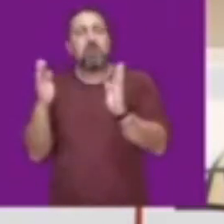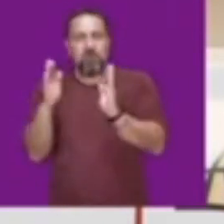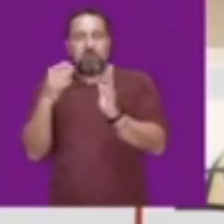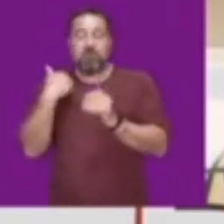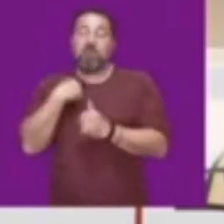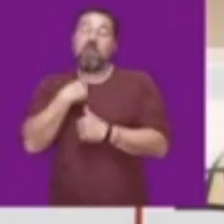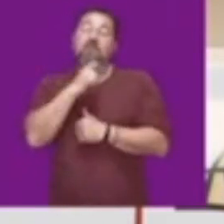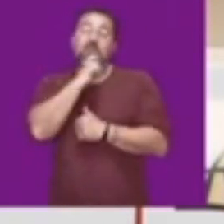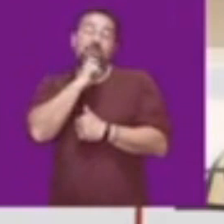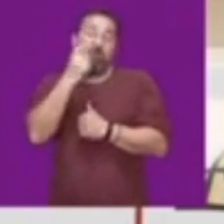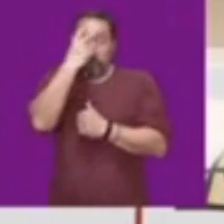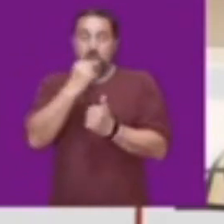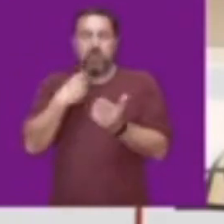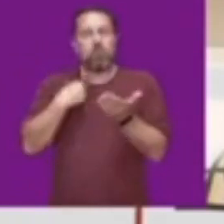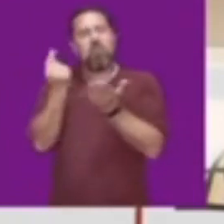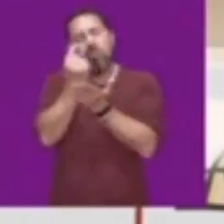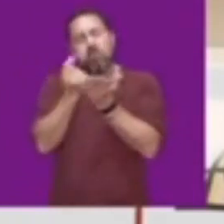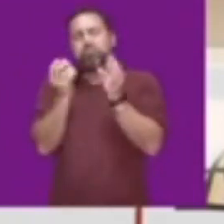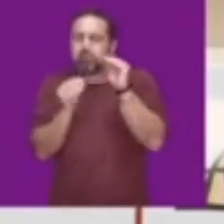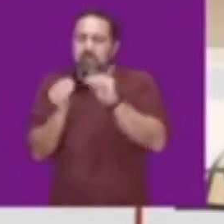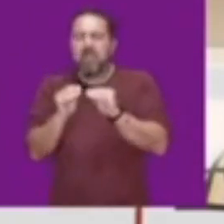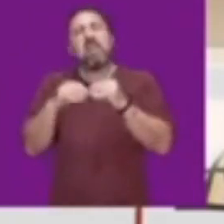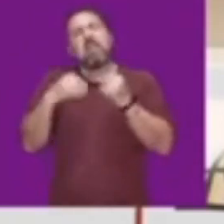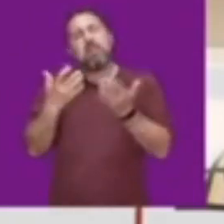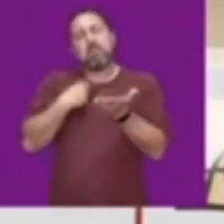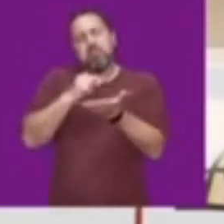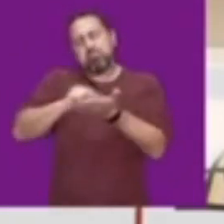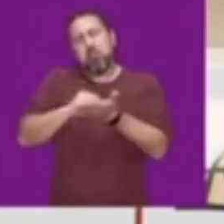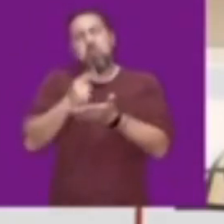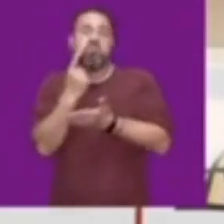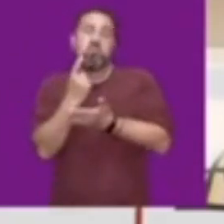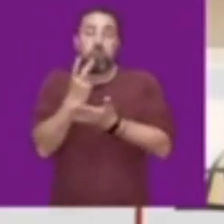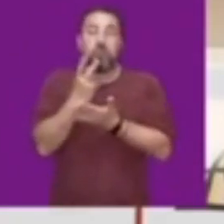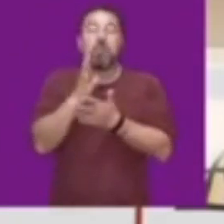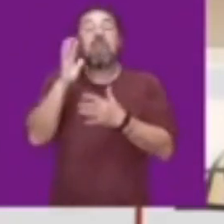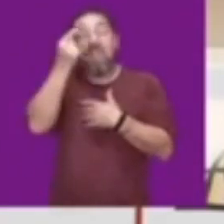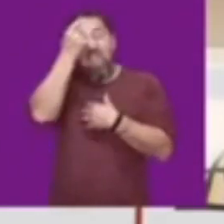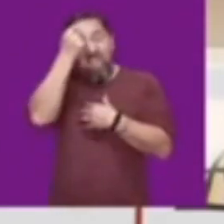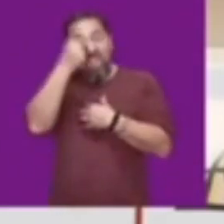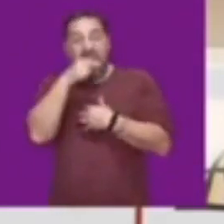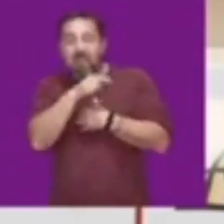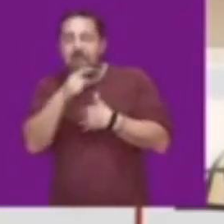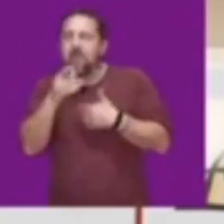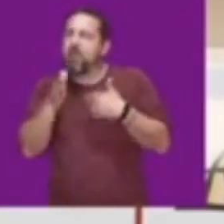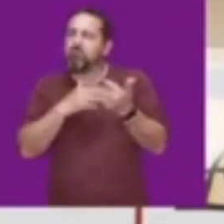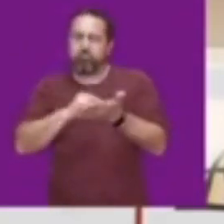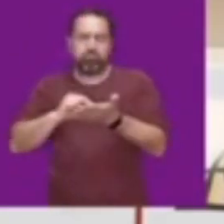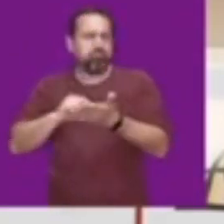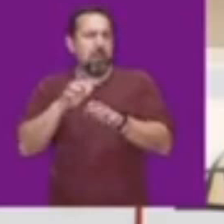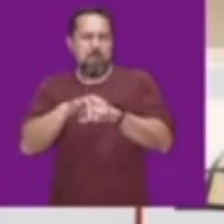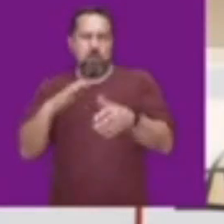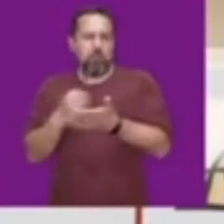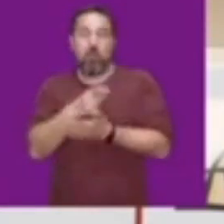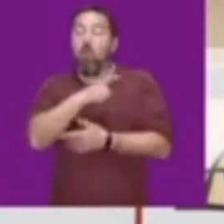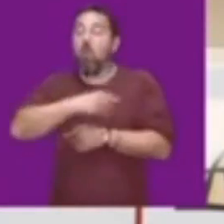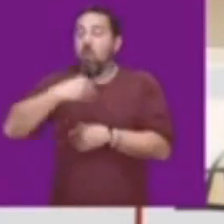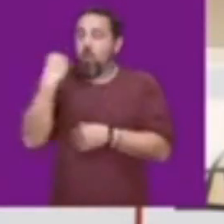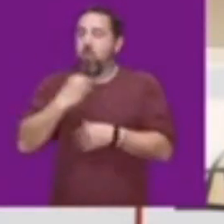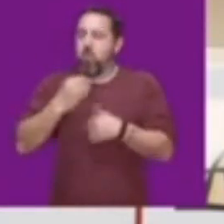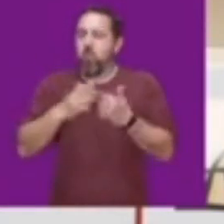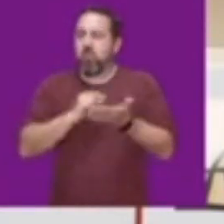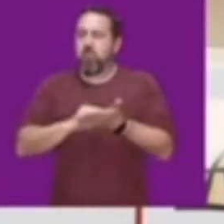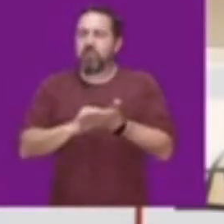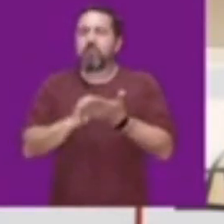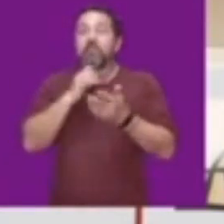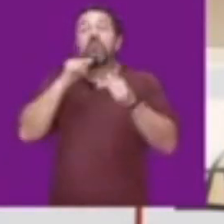la Fundación 11. Además de ilustrarlos, también he escrito uno o dos, pero Eva ha escrito la mayoría. Es una crack. Vamos a